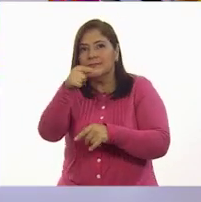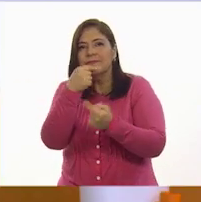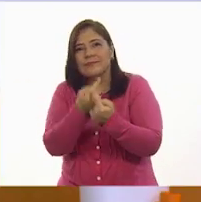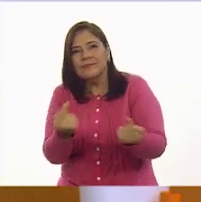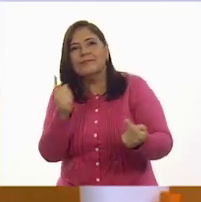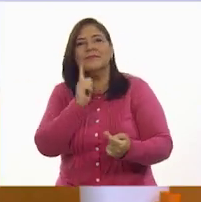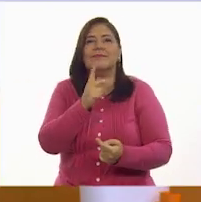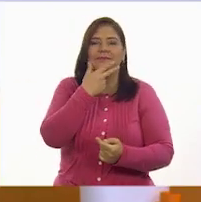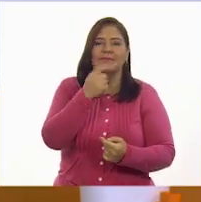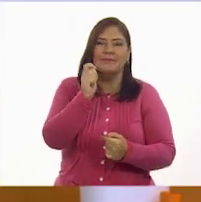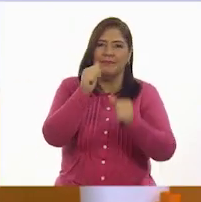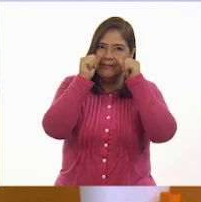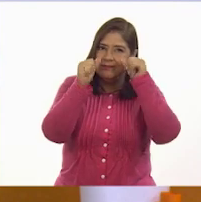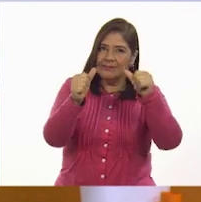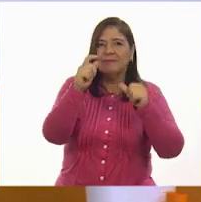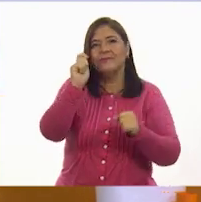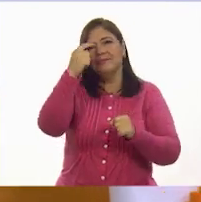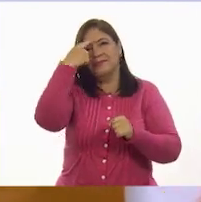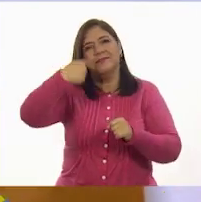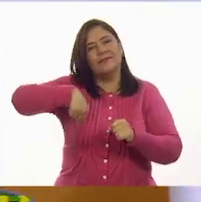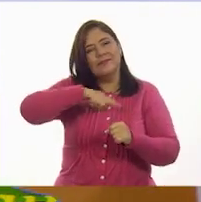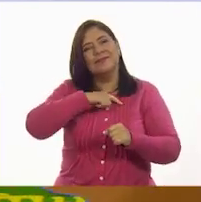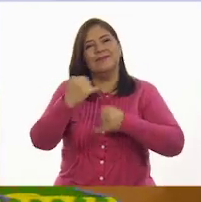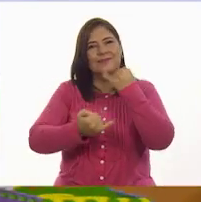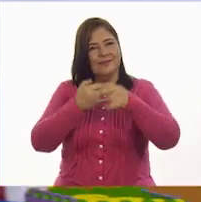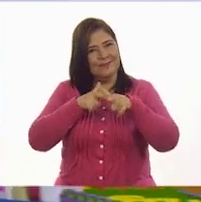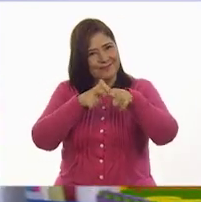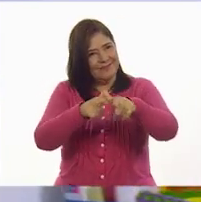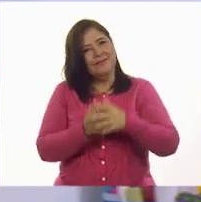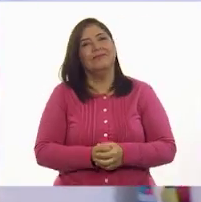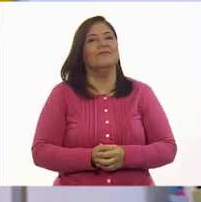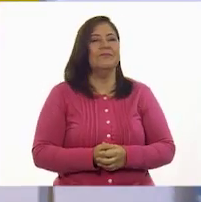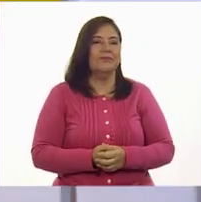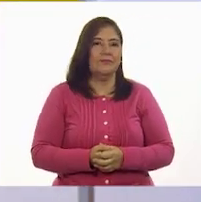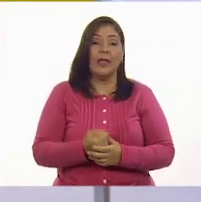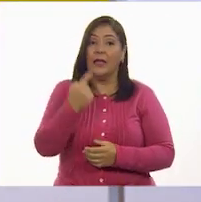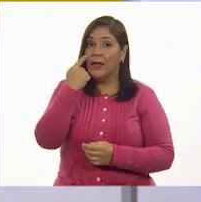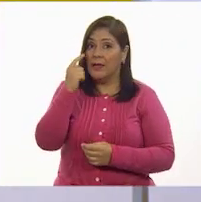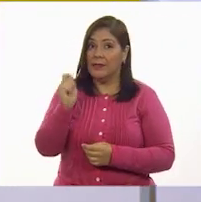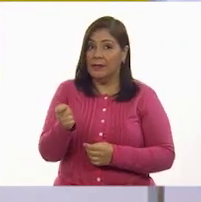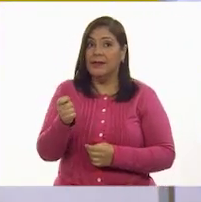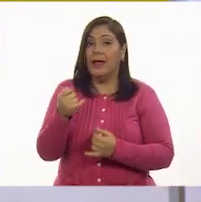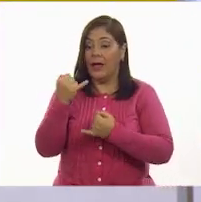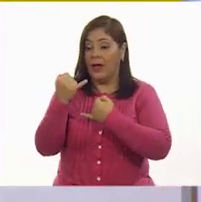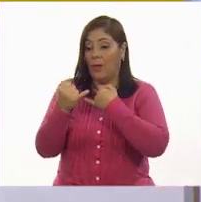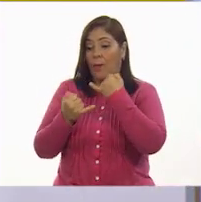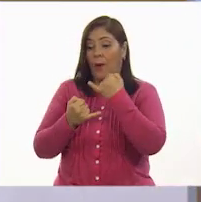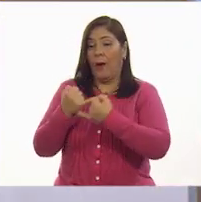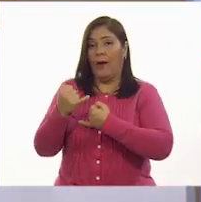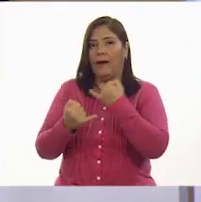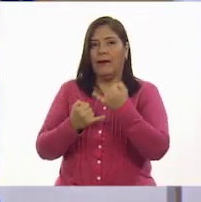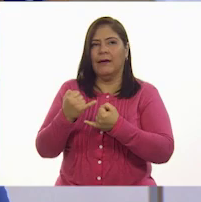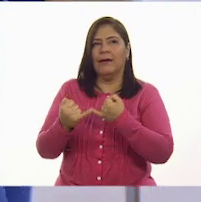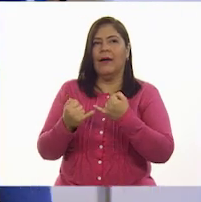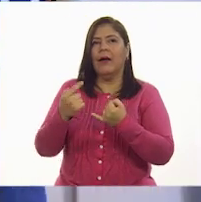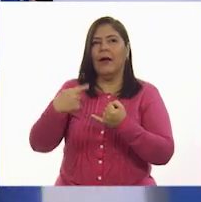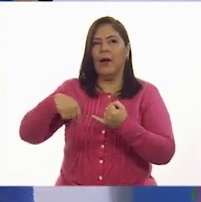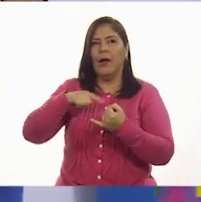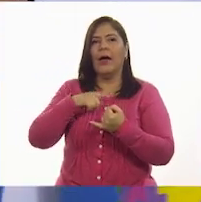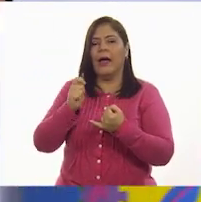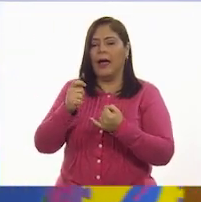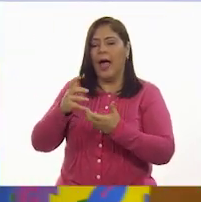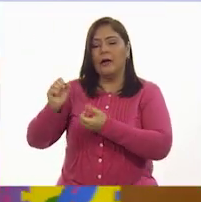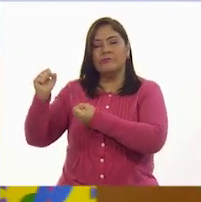atención porque también van a jugar con nosotros. Bueno, el juego consiste en que nosotros vamos a lanzar este